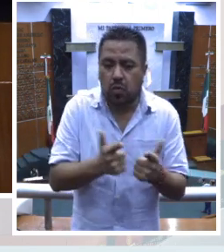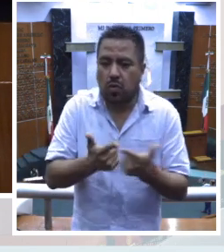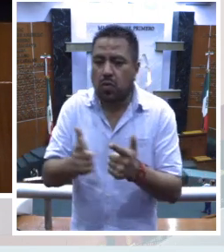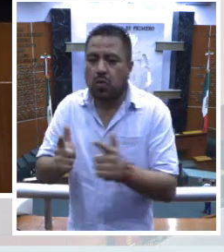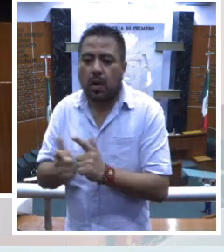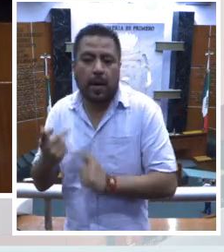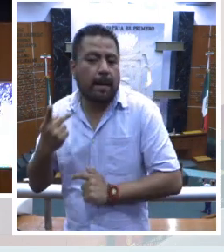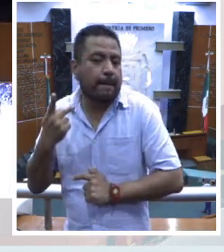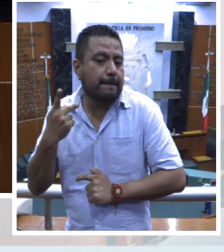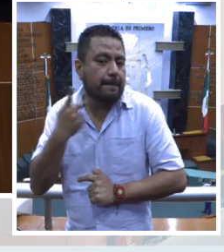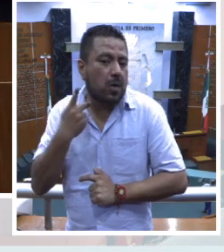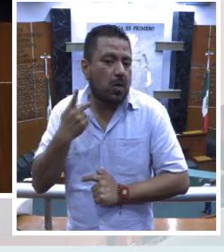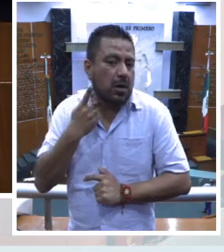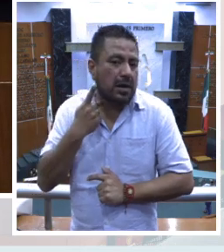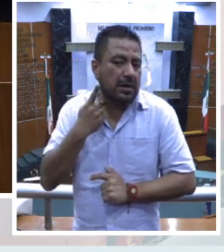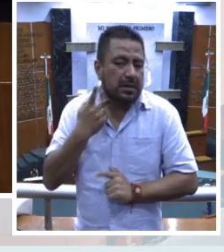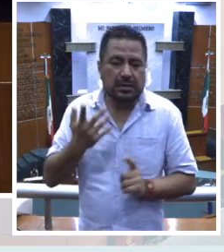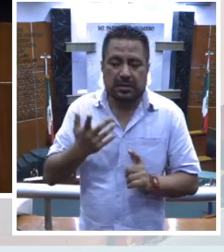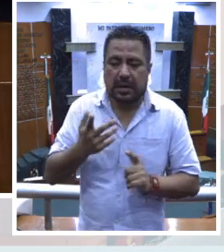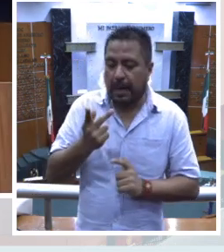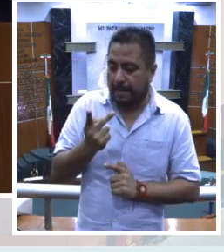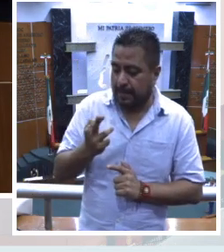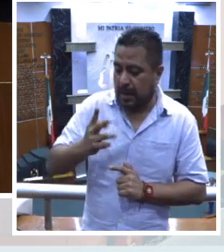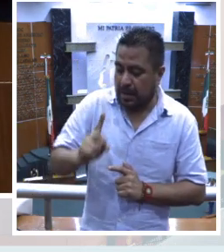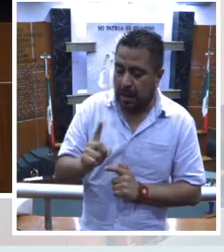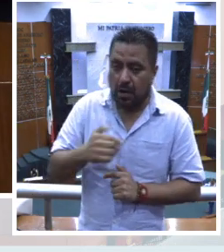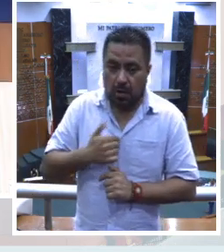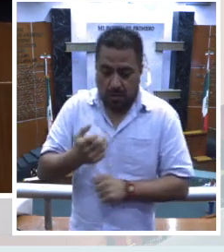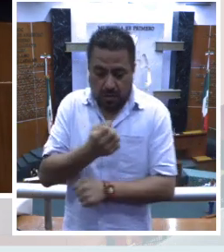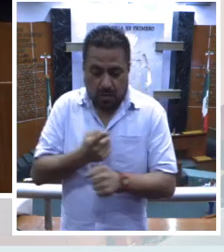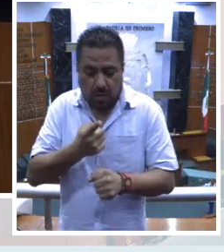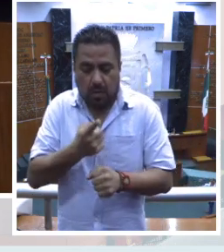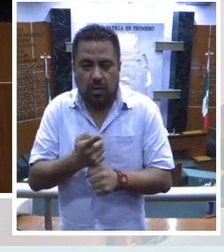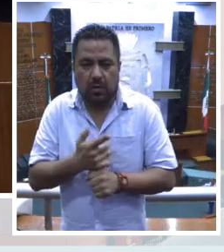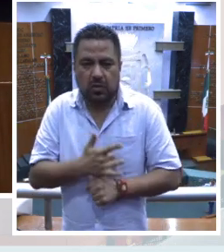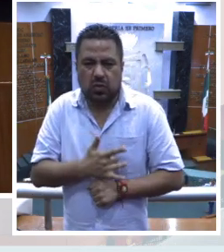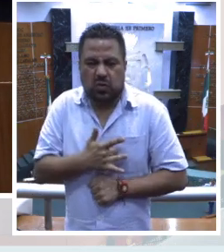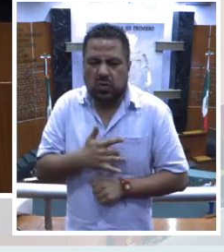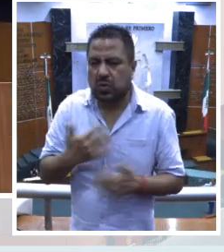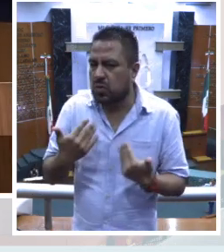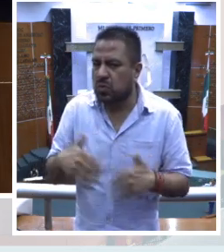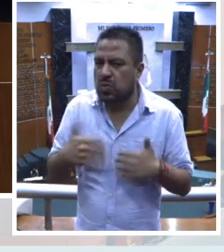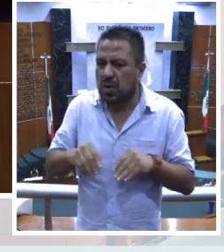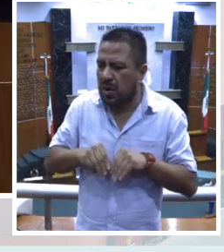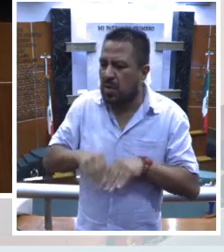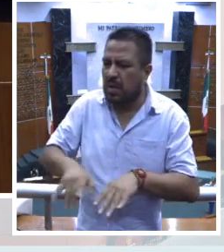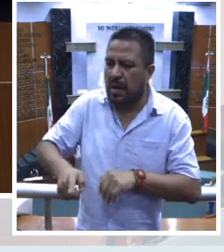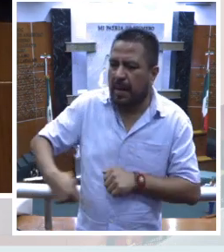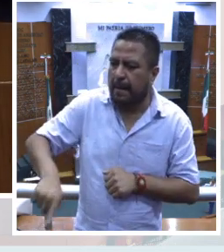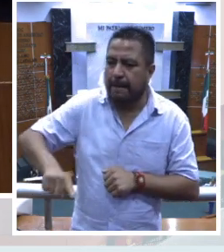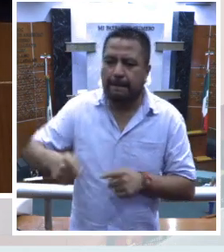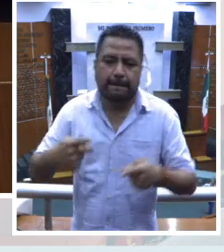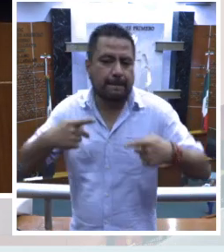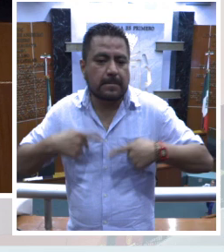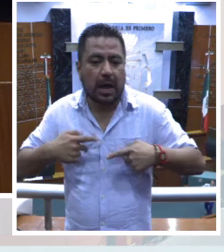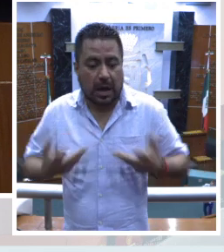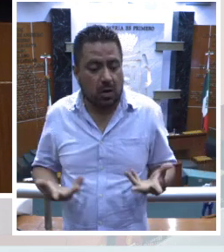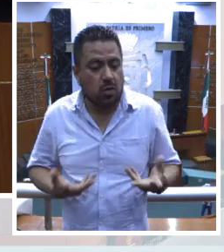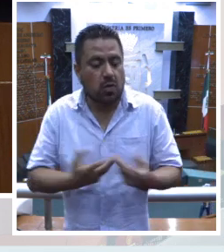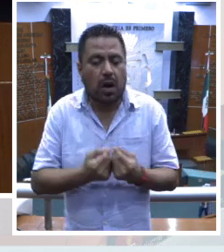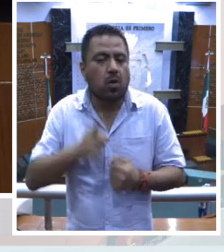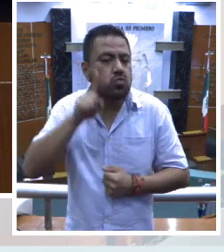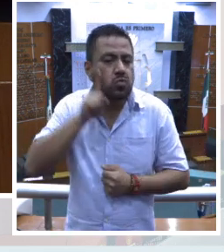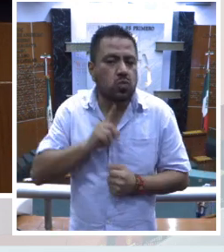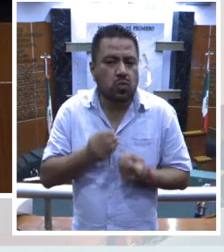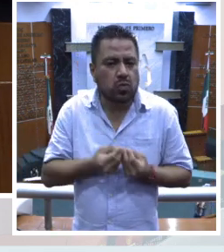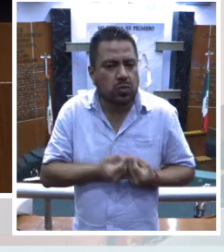de la estructura del PRD, tuve la oportunidad de tocar el corazón de mucha gente y de caminar al lado de grandes